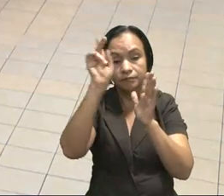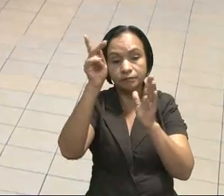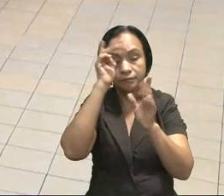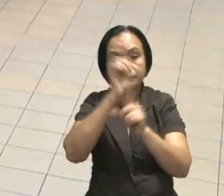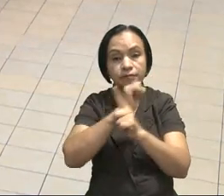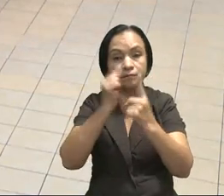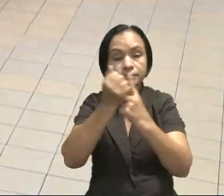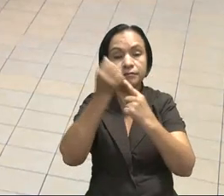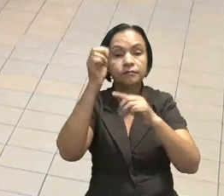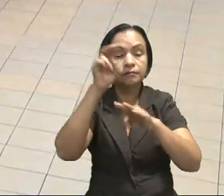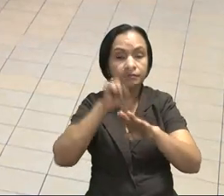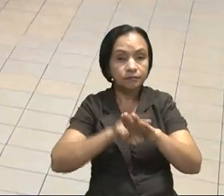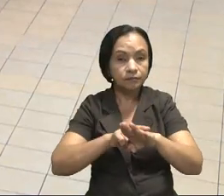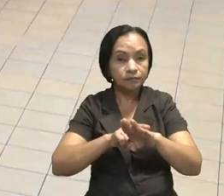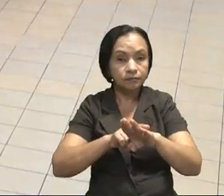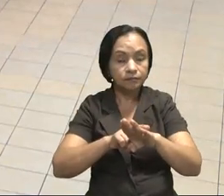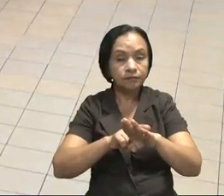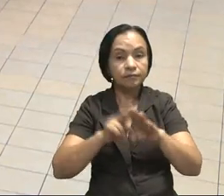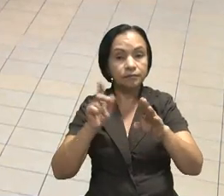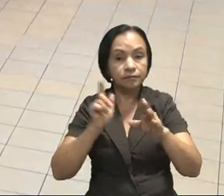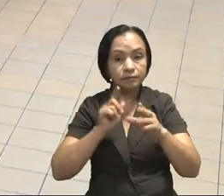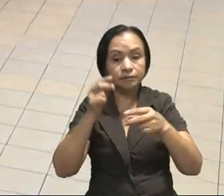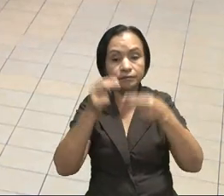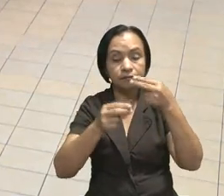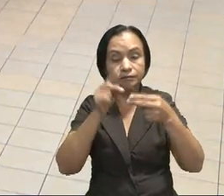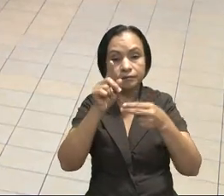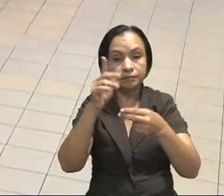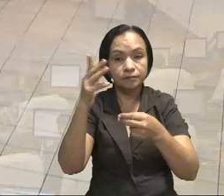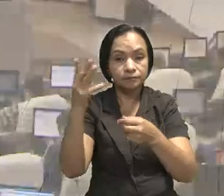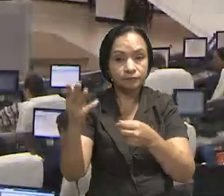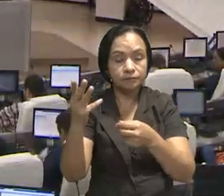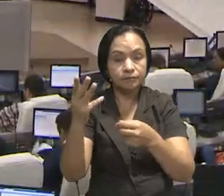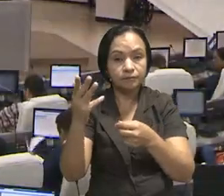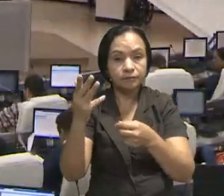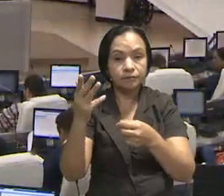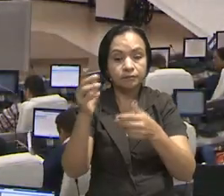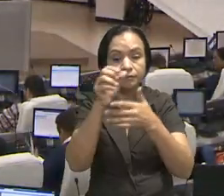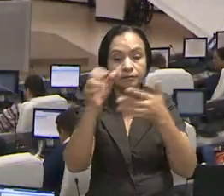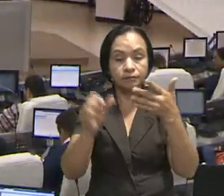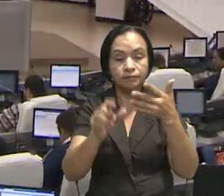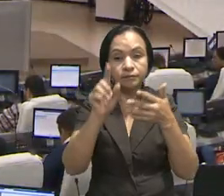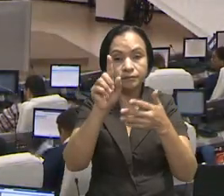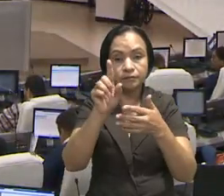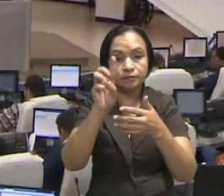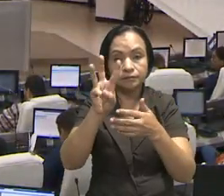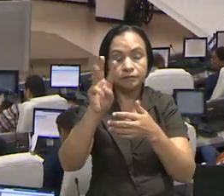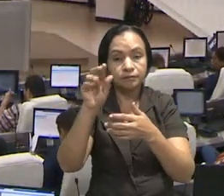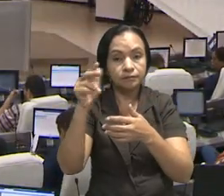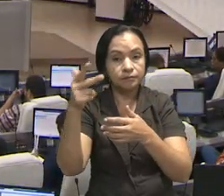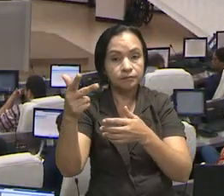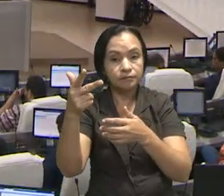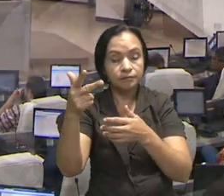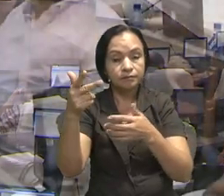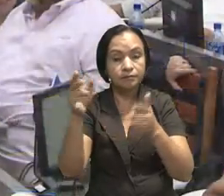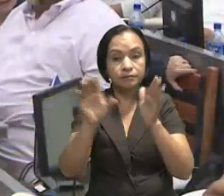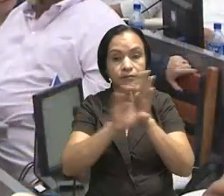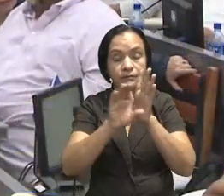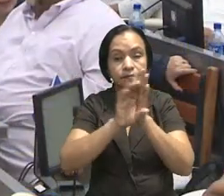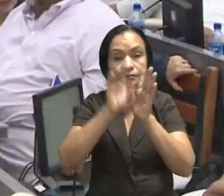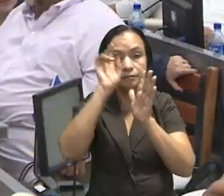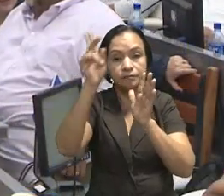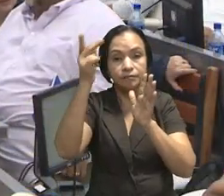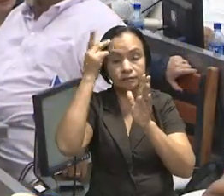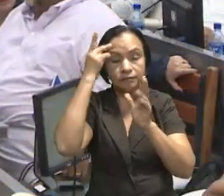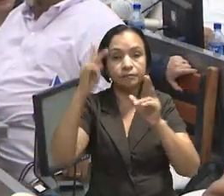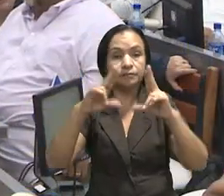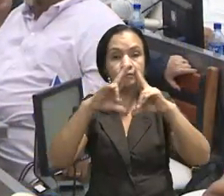Asamblea Nacional, contenida en el numeral 19 del artículo 138 de la Constitución Política de